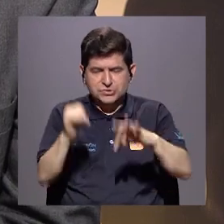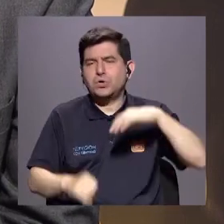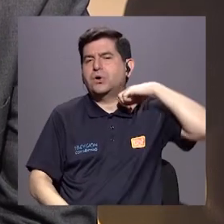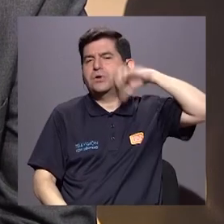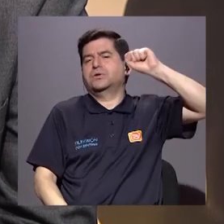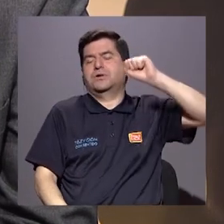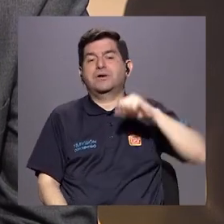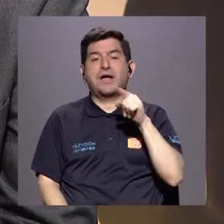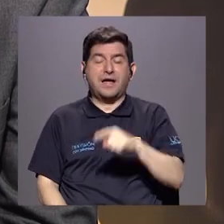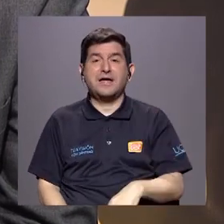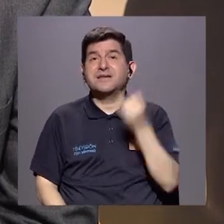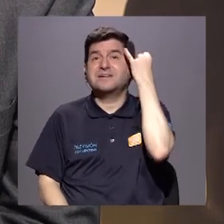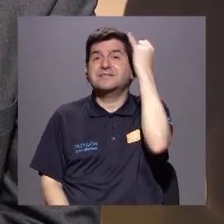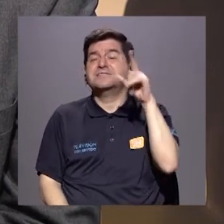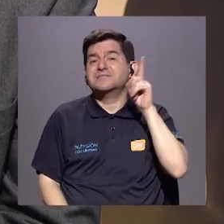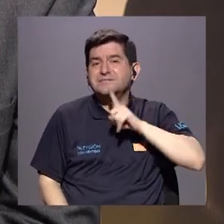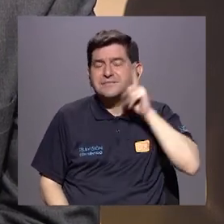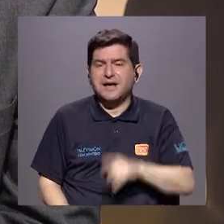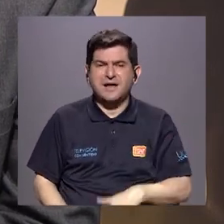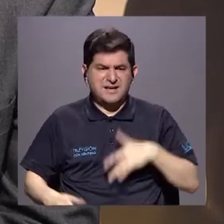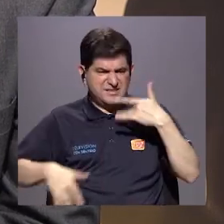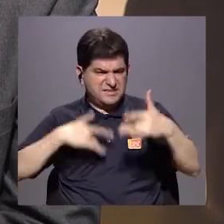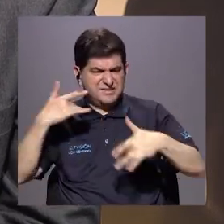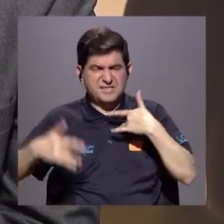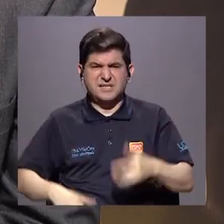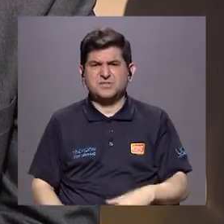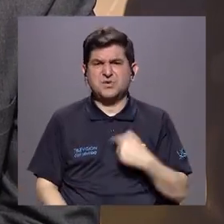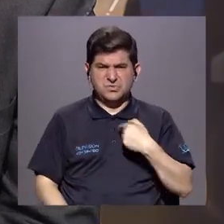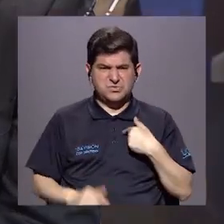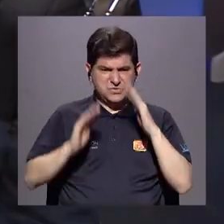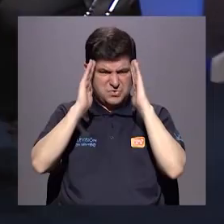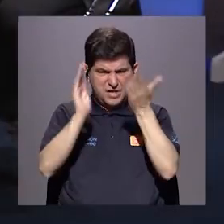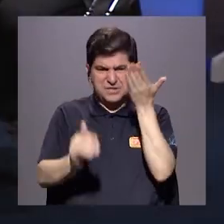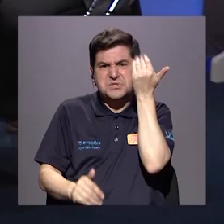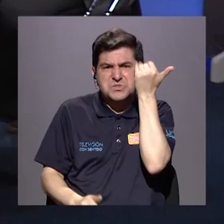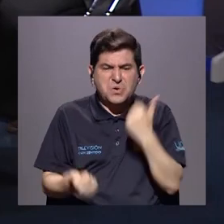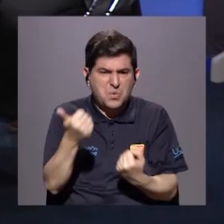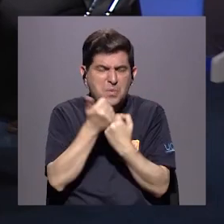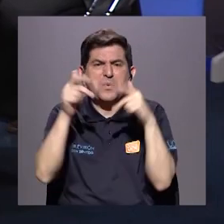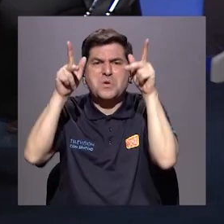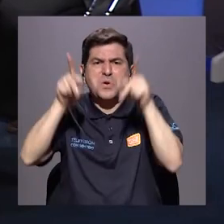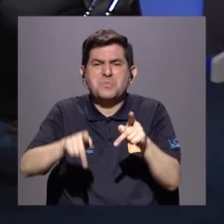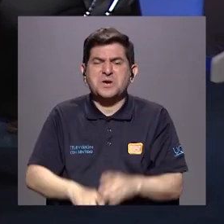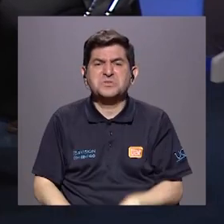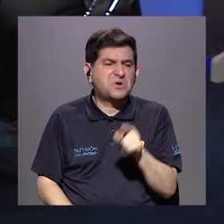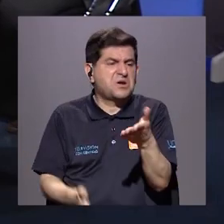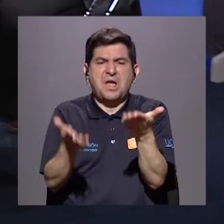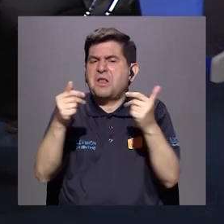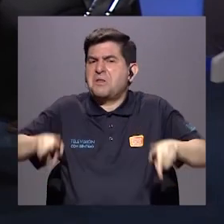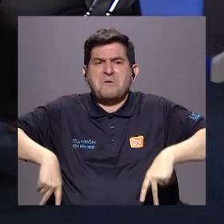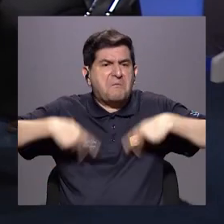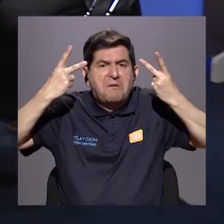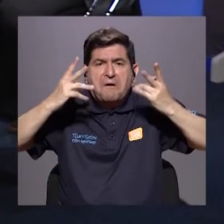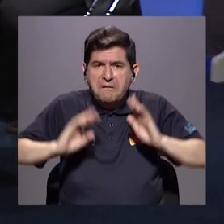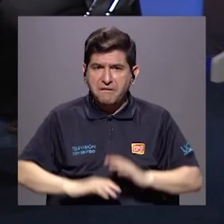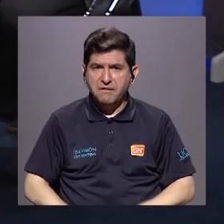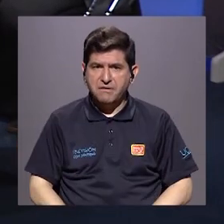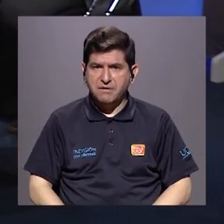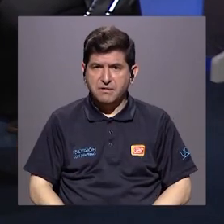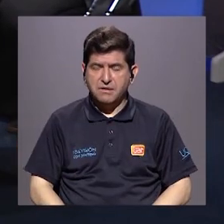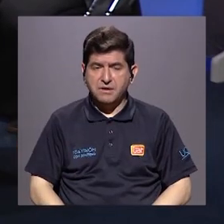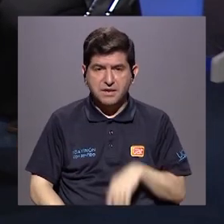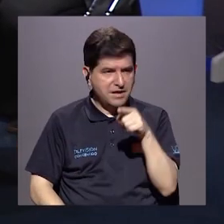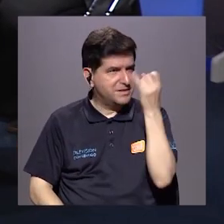opera este prejuicio y hay una sensación como porque lo voy a brindar atención o apoyo a una persona que por si no quiere vivir y en realidad no